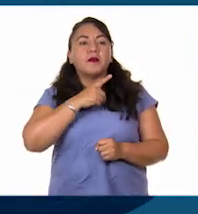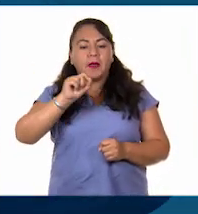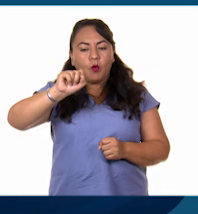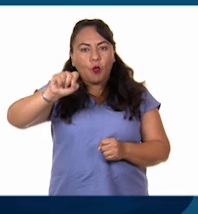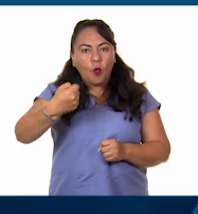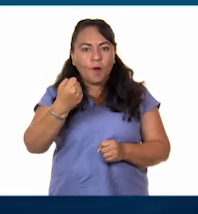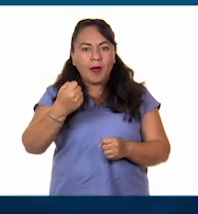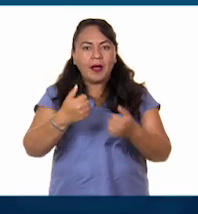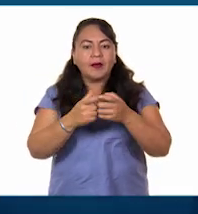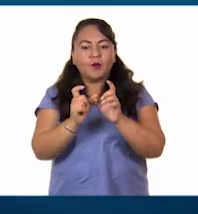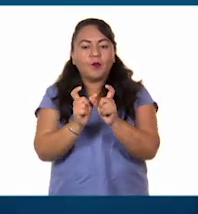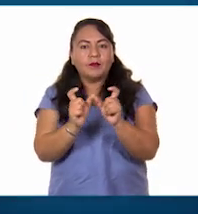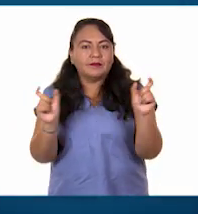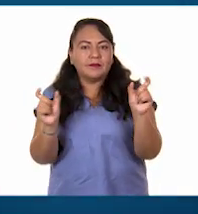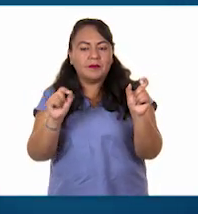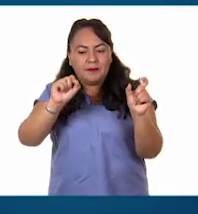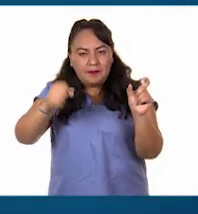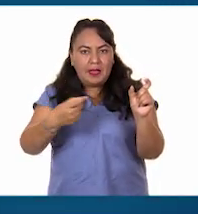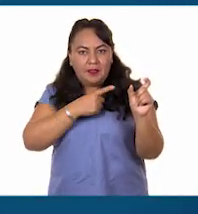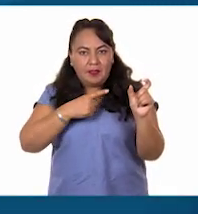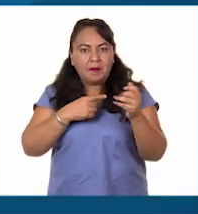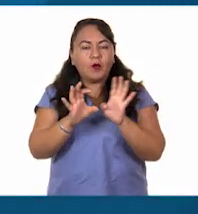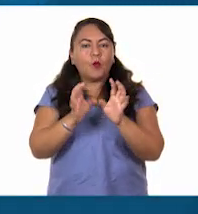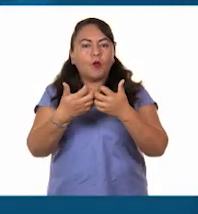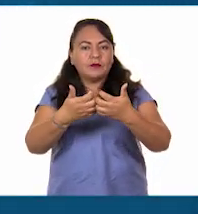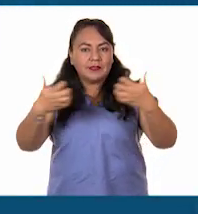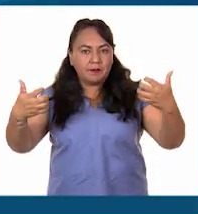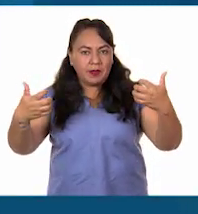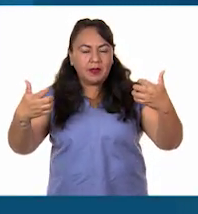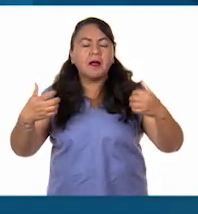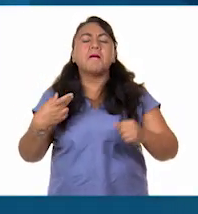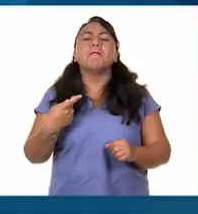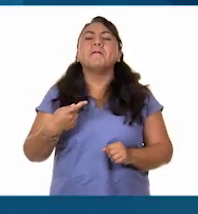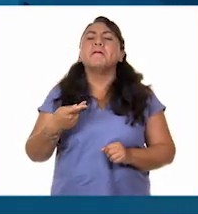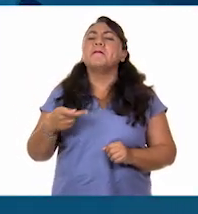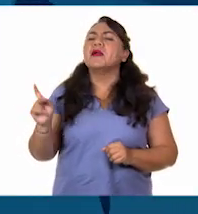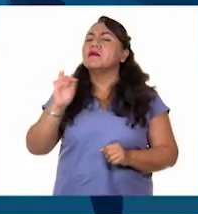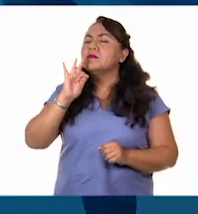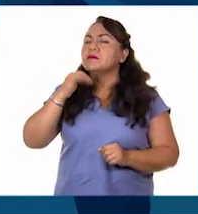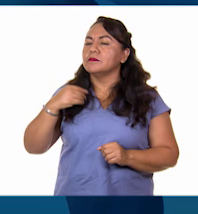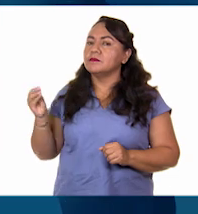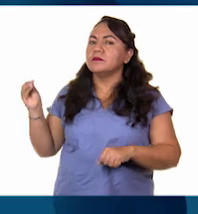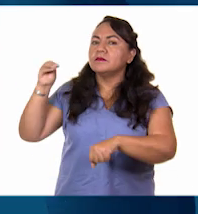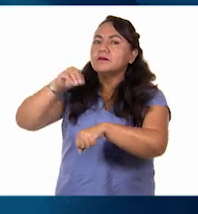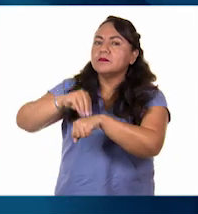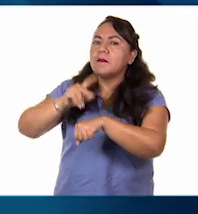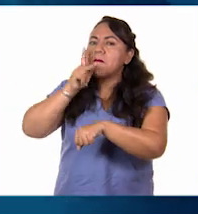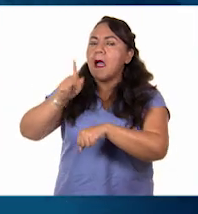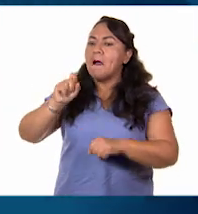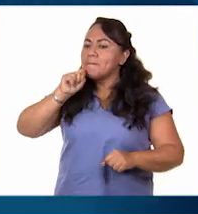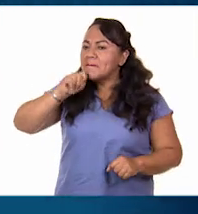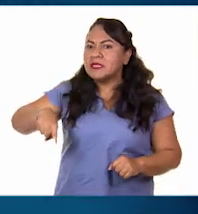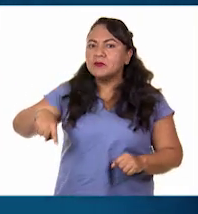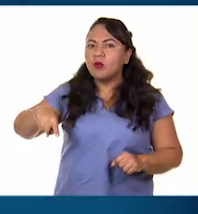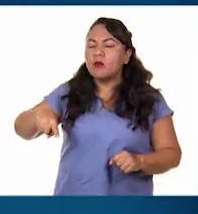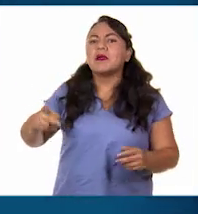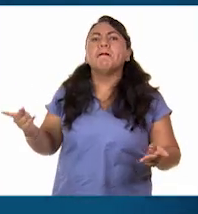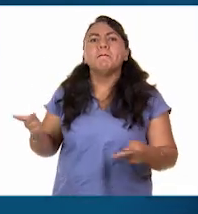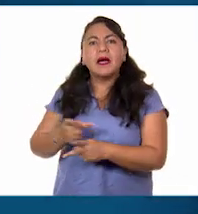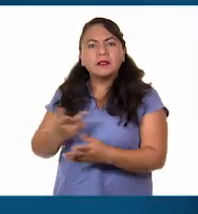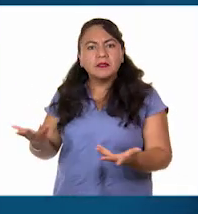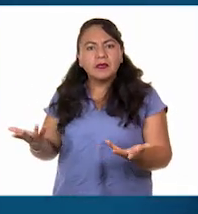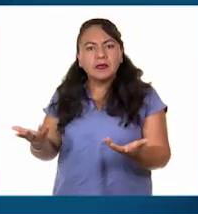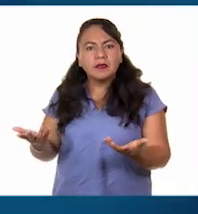coma de la oración principal. Pero, ¿qué pasa si agregamos la palabra mismo? ¿No es